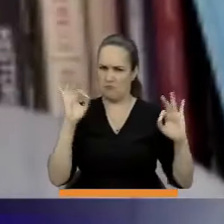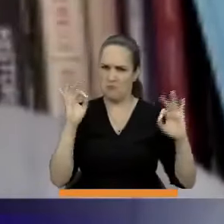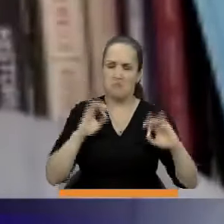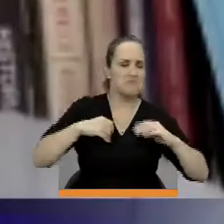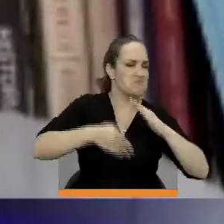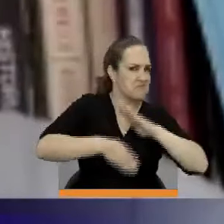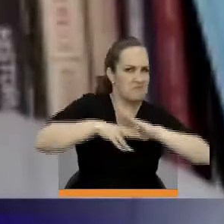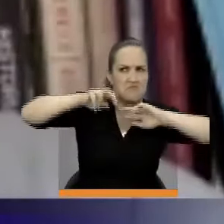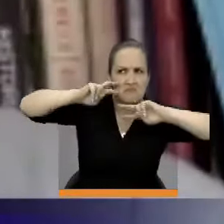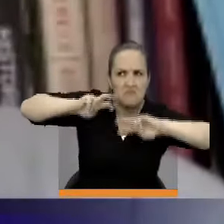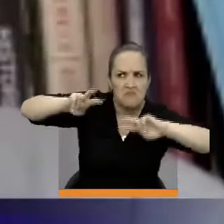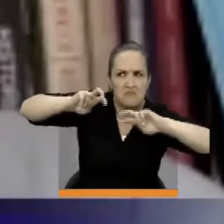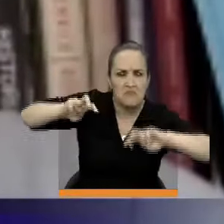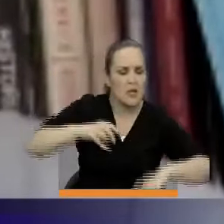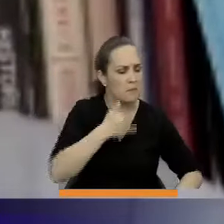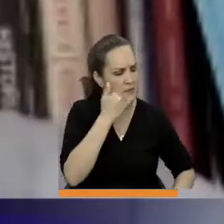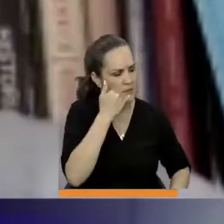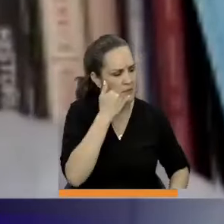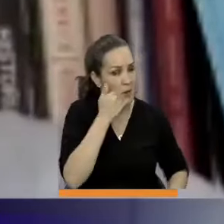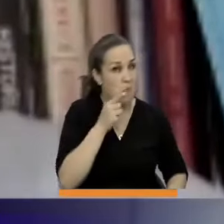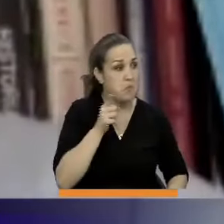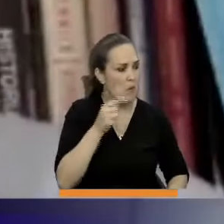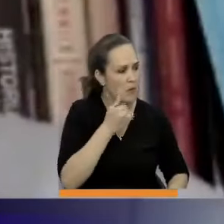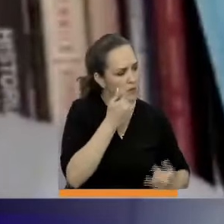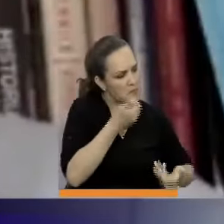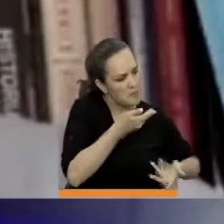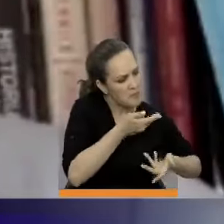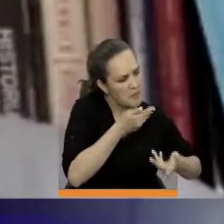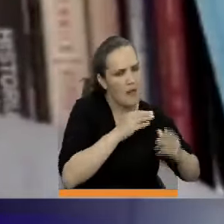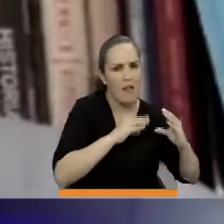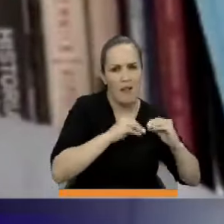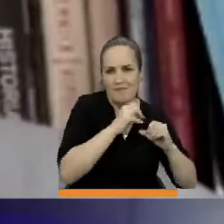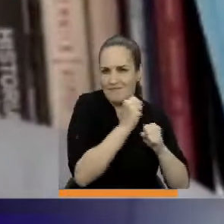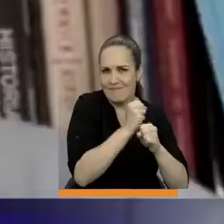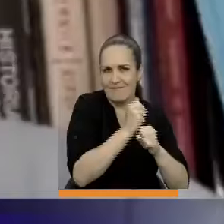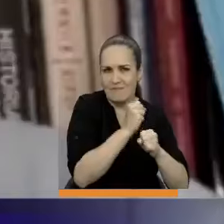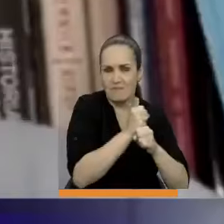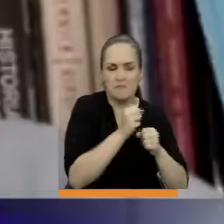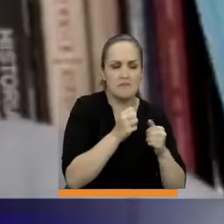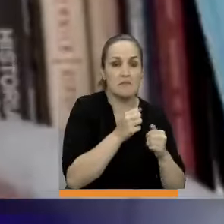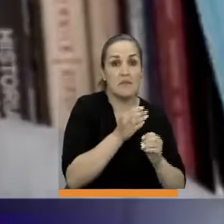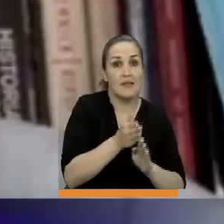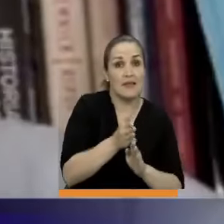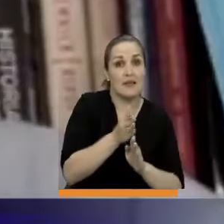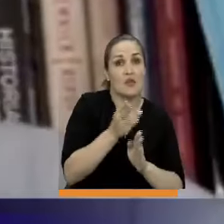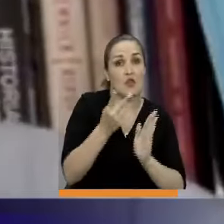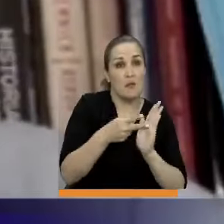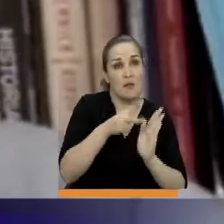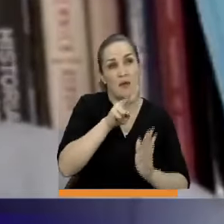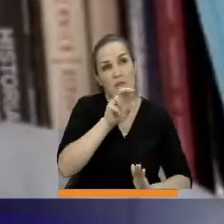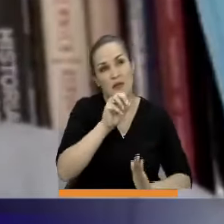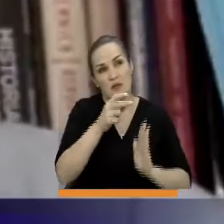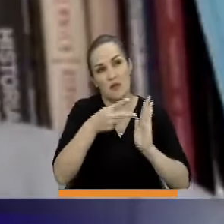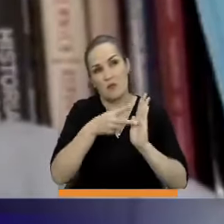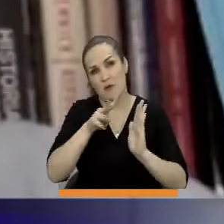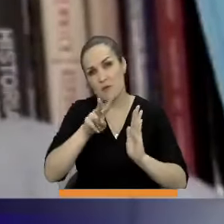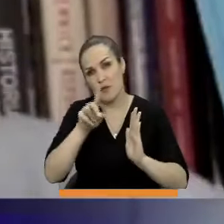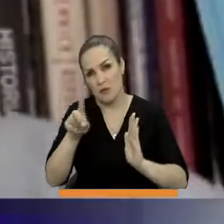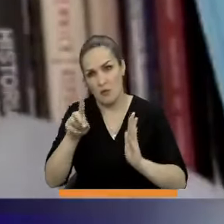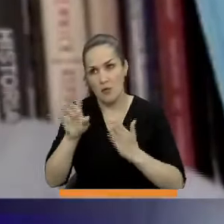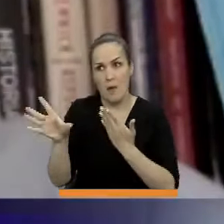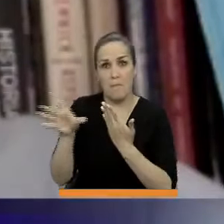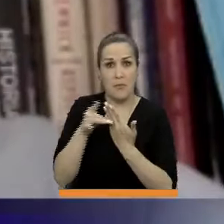cuando nos enteramos en la fecha, pues veníamos quizás desde 2019, 20, 21, ya siendo